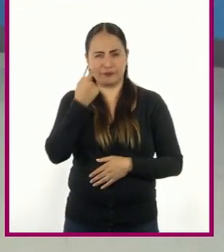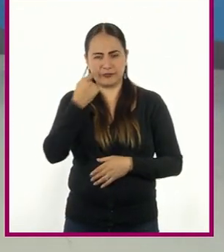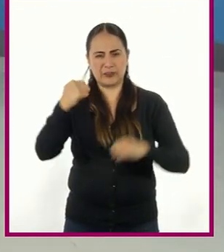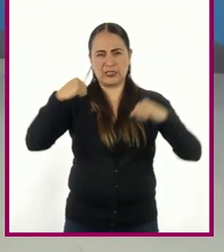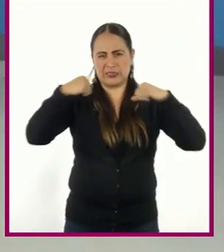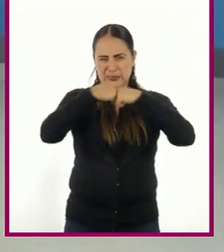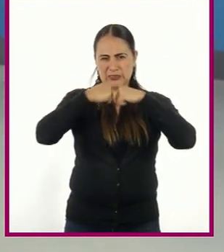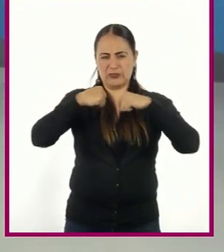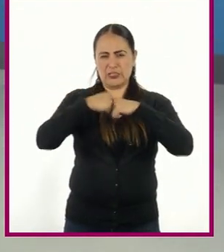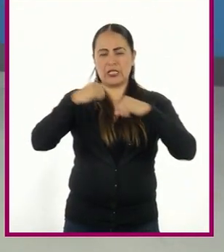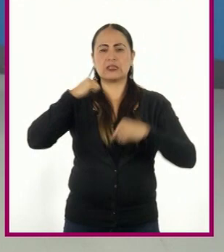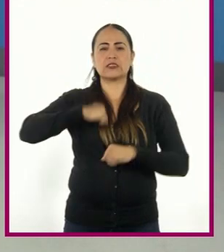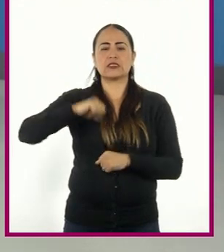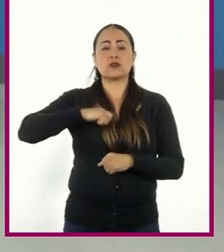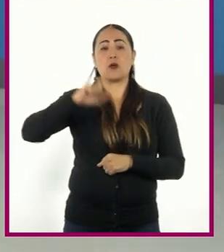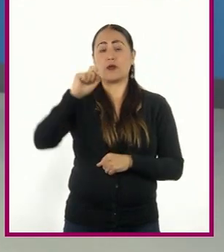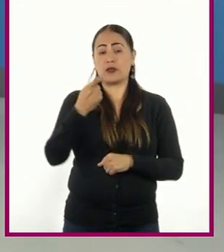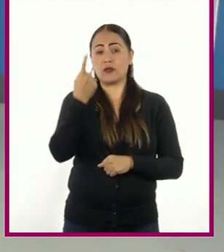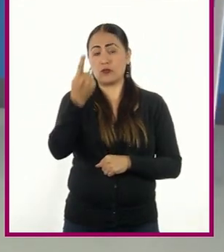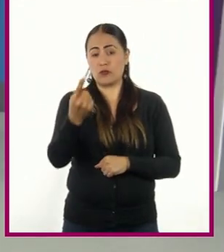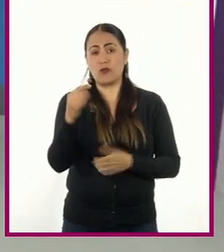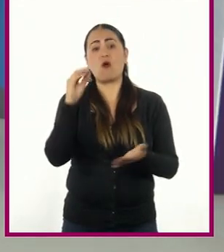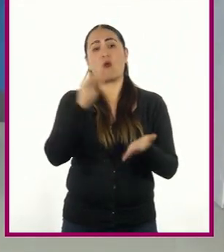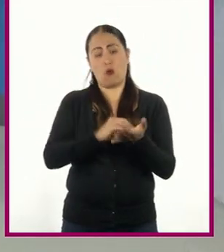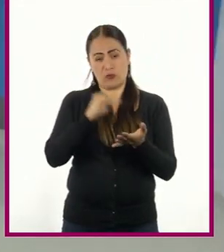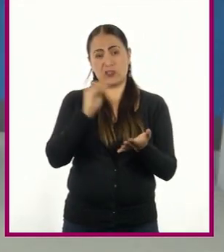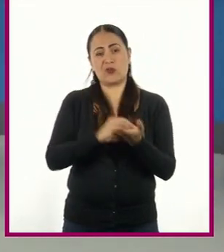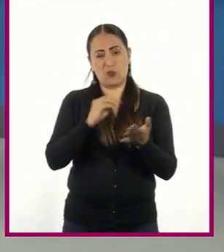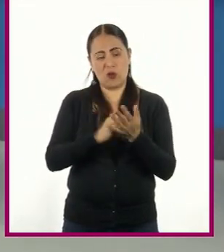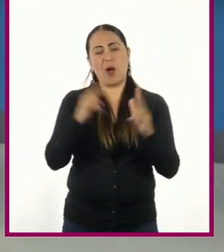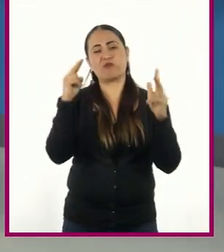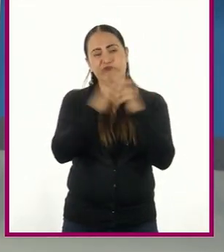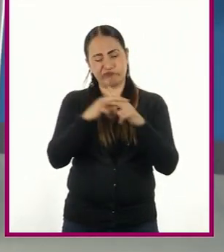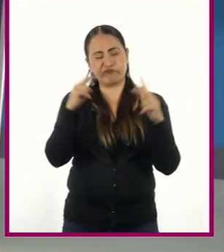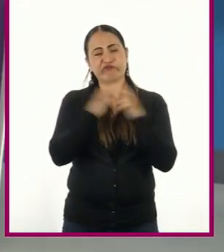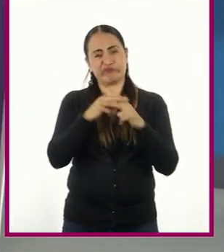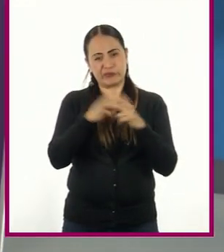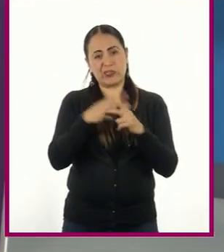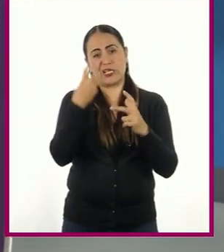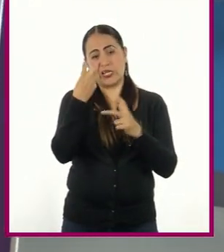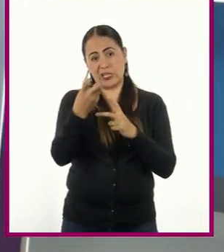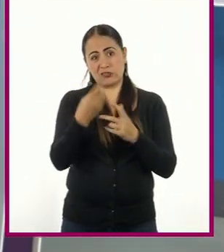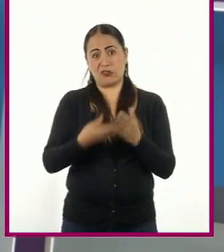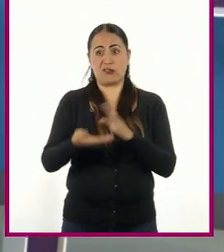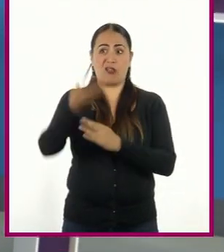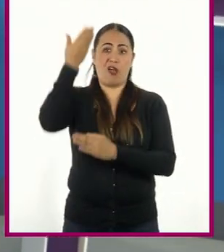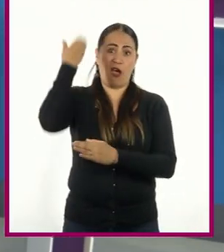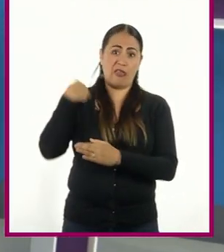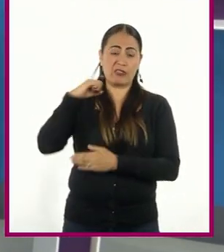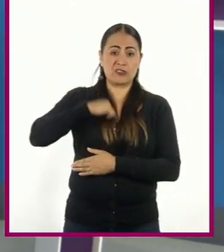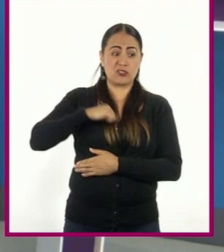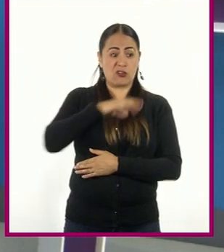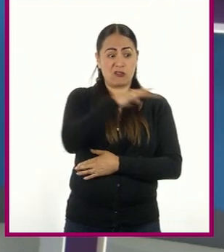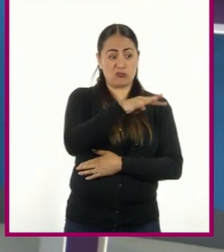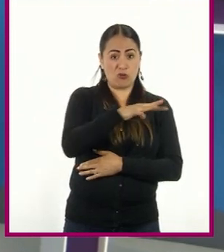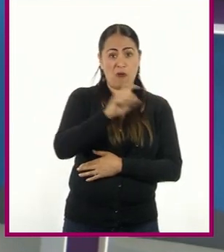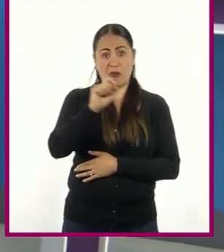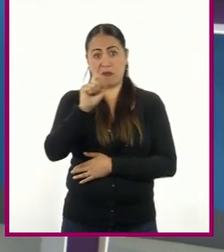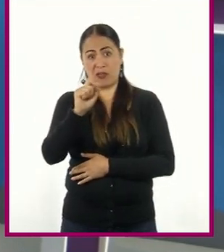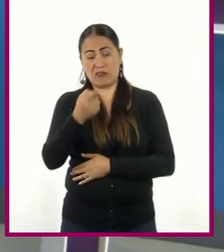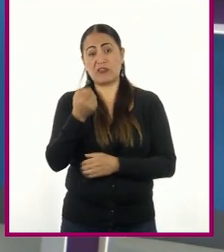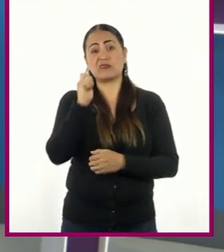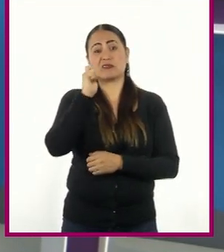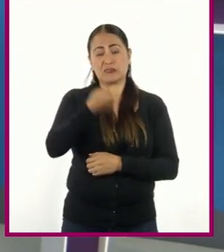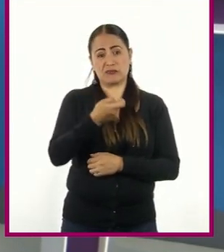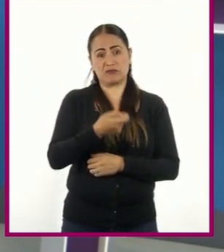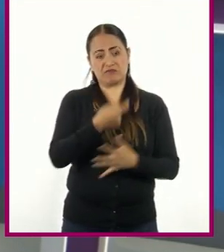siglo XXI siguen siendo objeto de disputa tanto por tendencias que podríamos considerar propias del siglo XIX y XX, es decir, que están